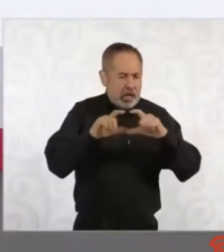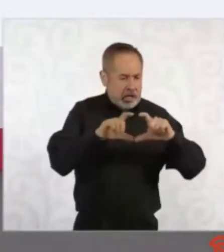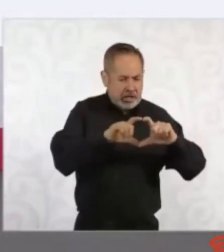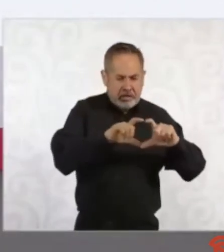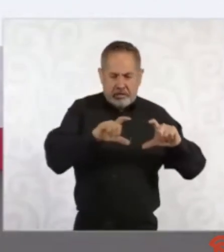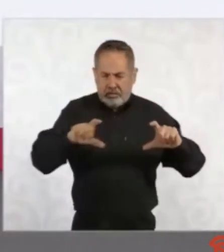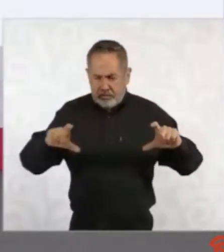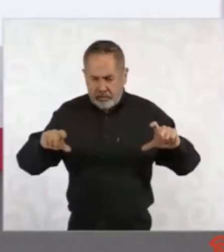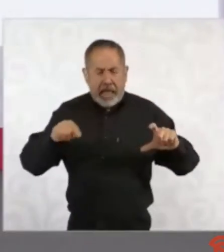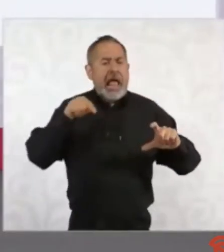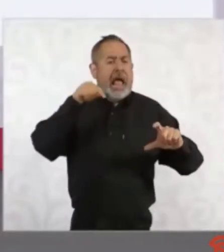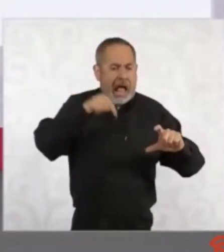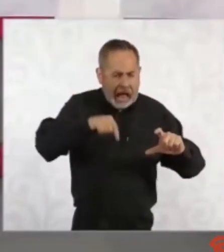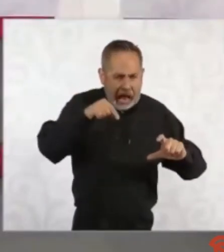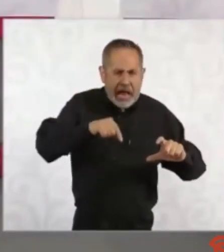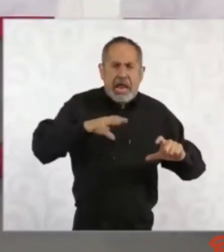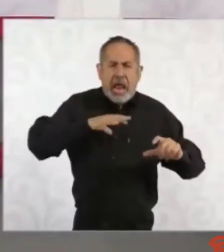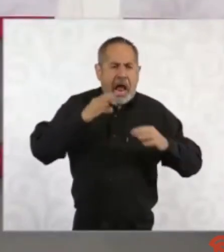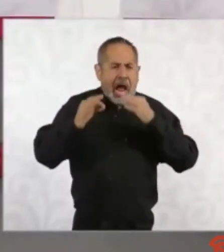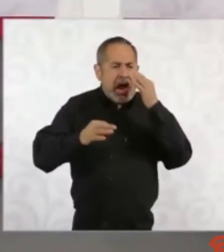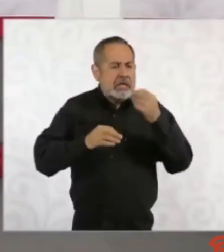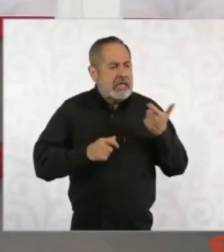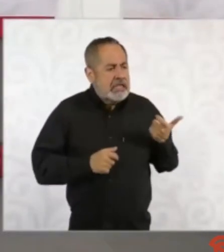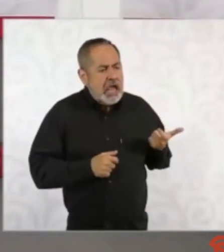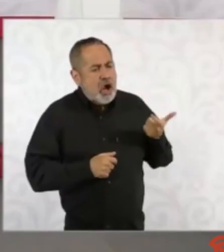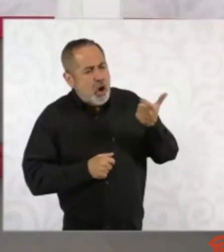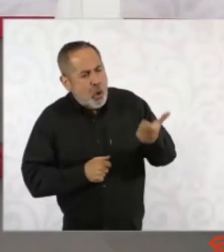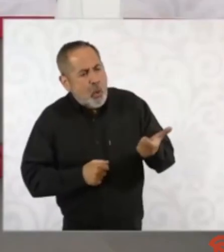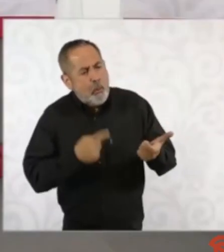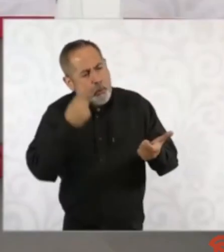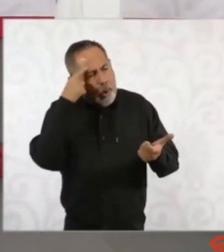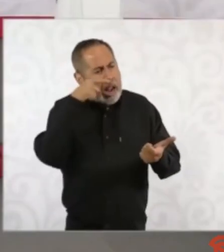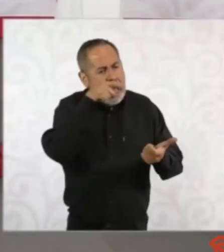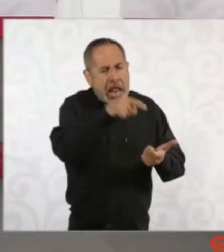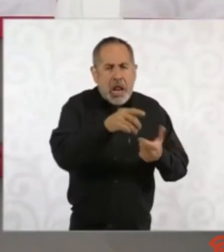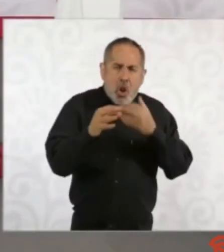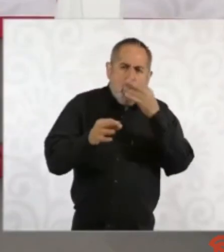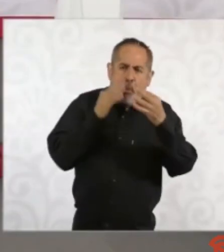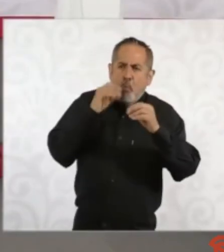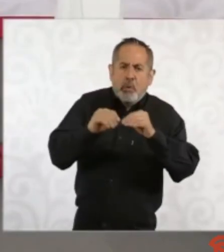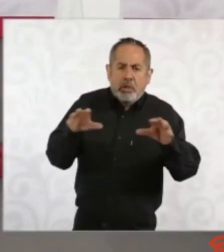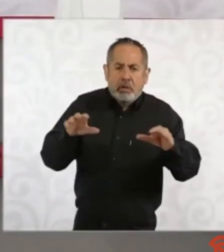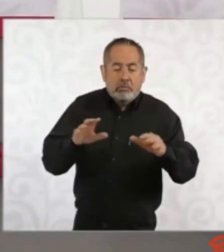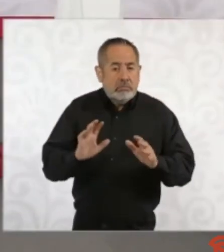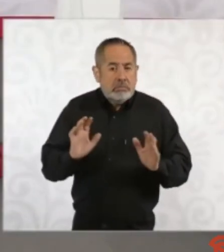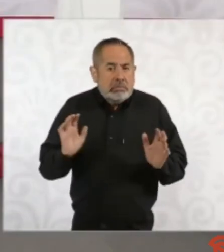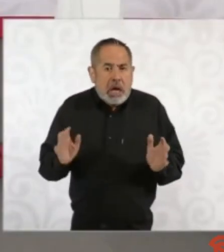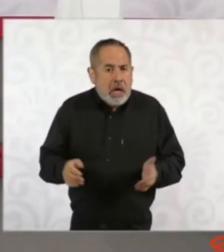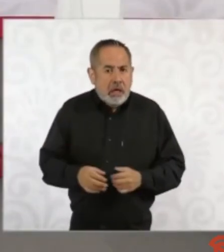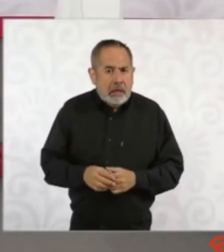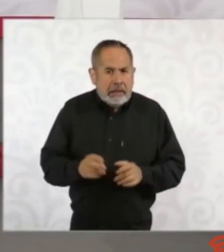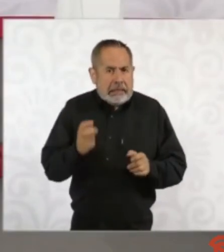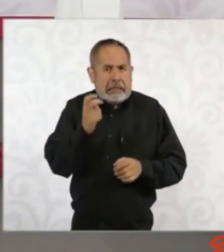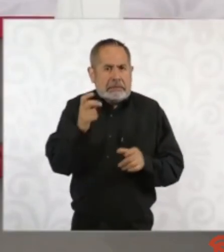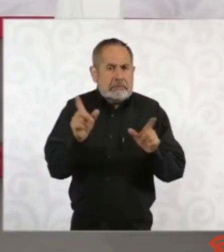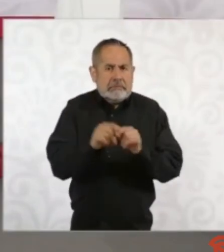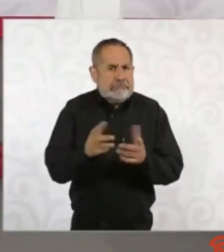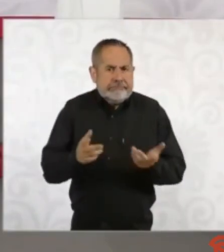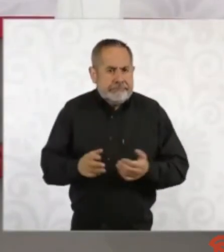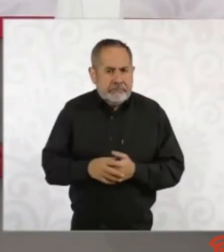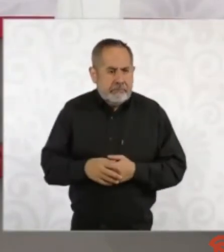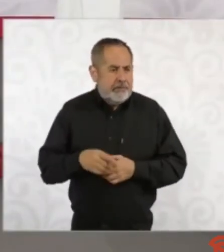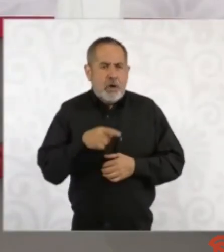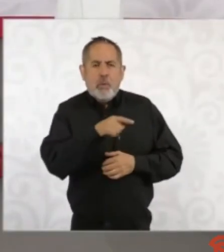o patrocinados. Eso es todo. Me informan que se recibieron recursos